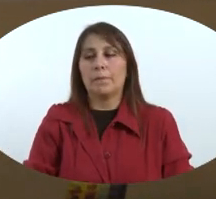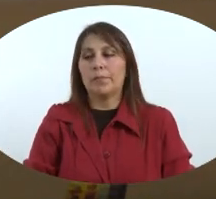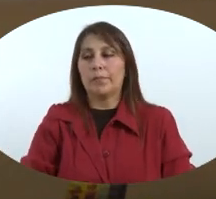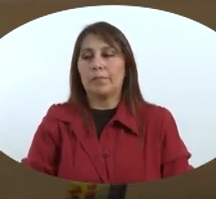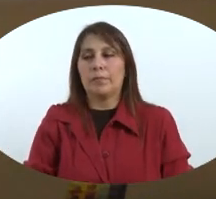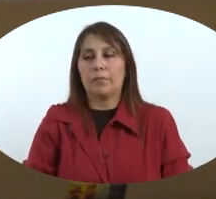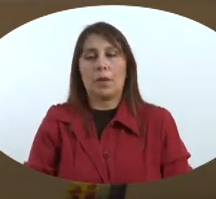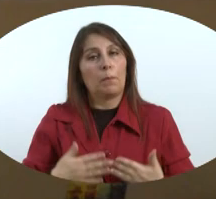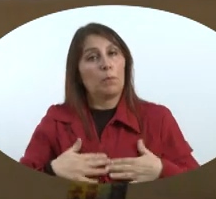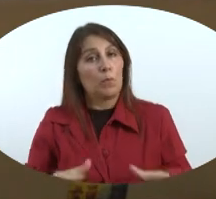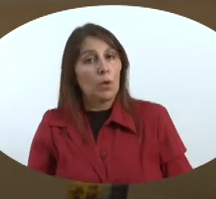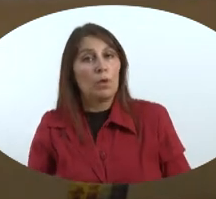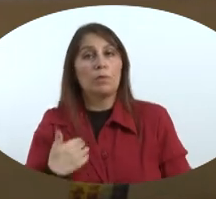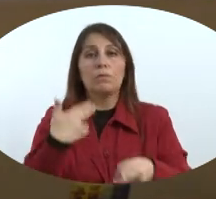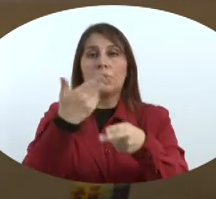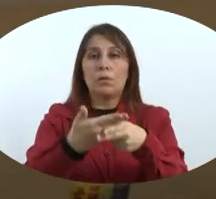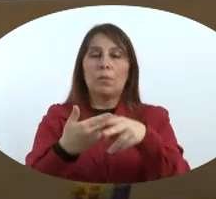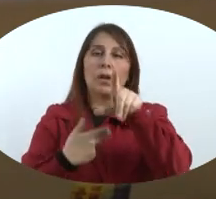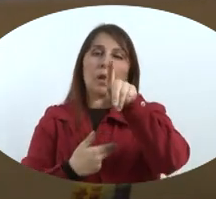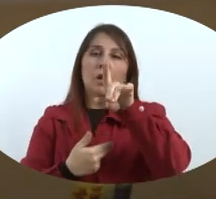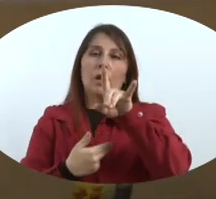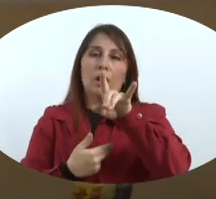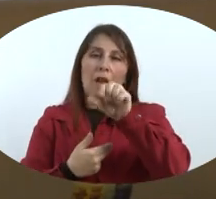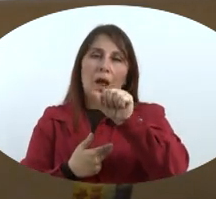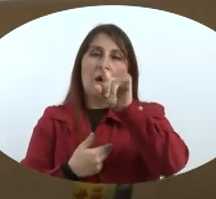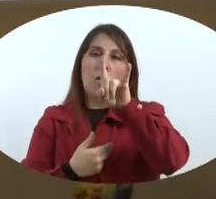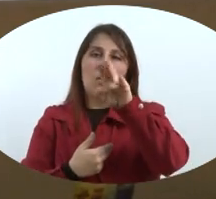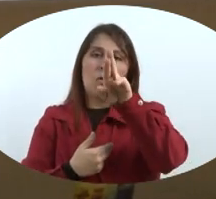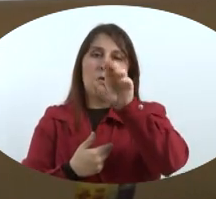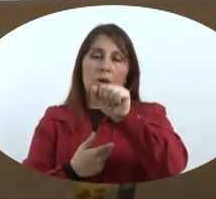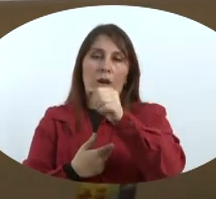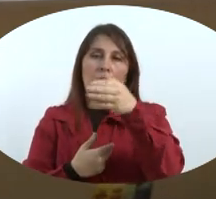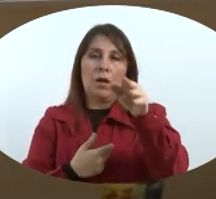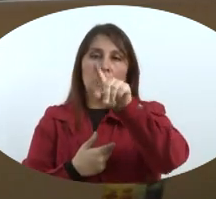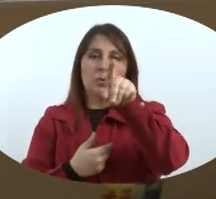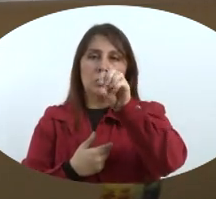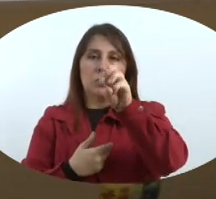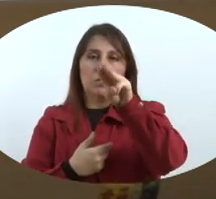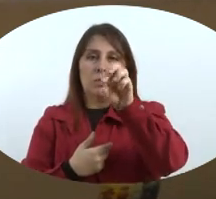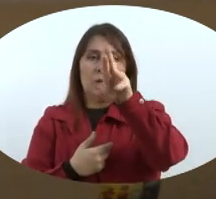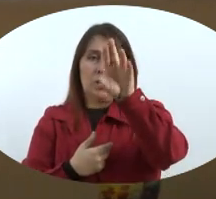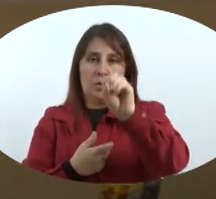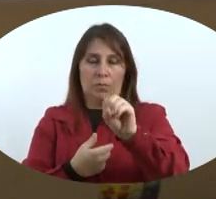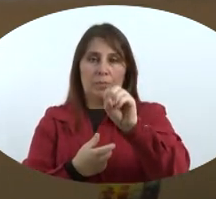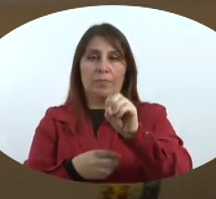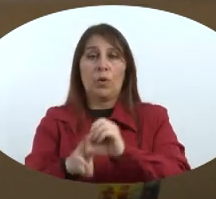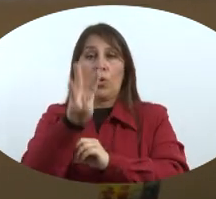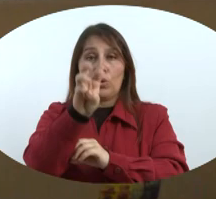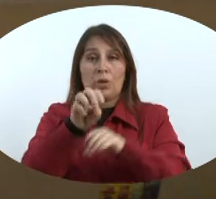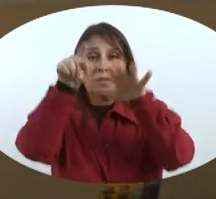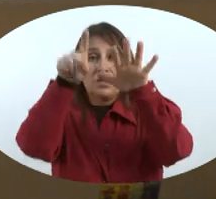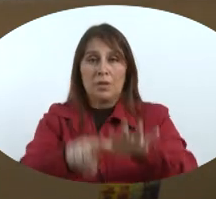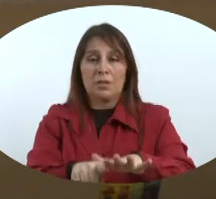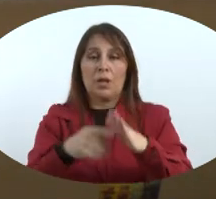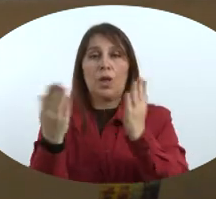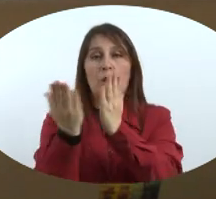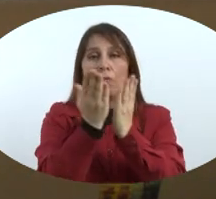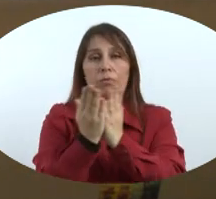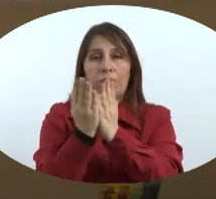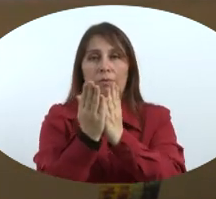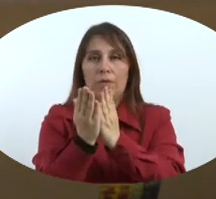bueno me presento mi nombre es la oración mara morales estoy en octavo semestre de la licenciatura en educación